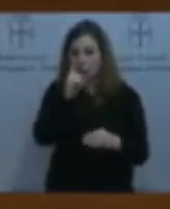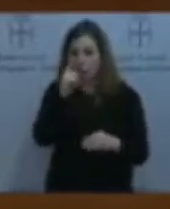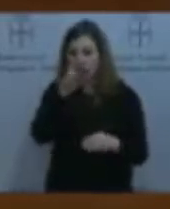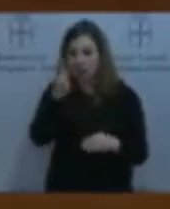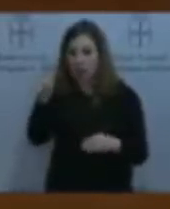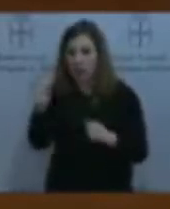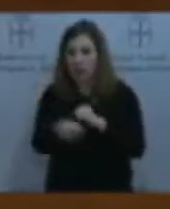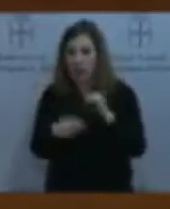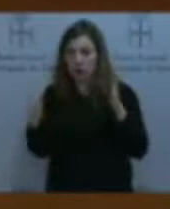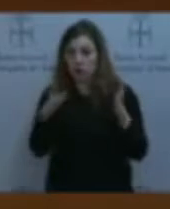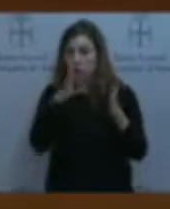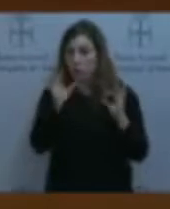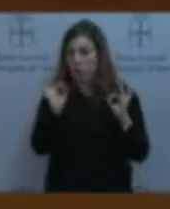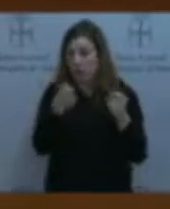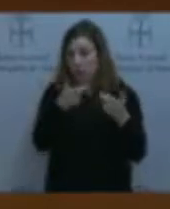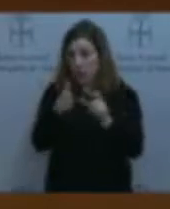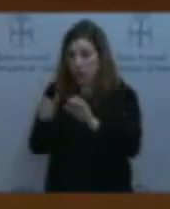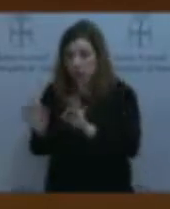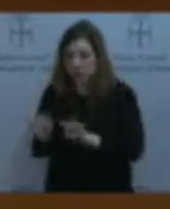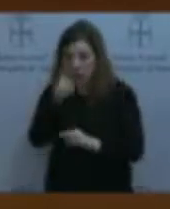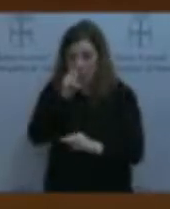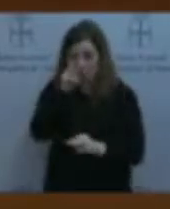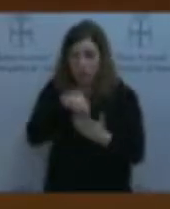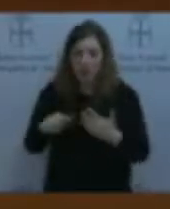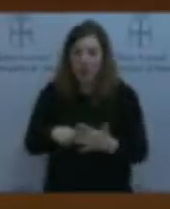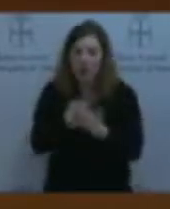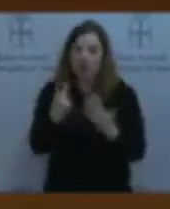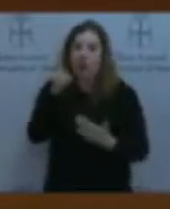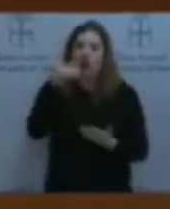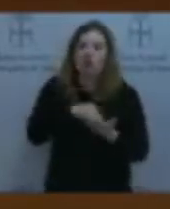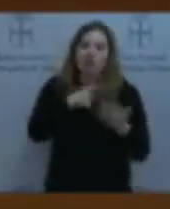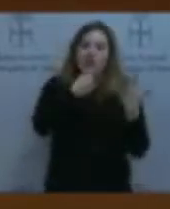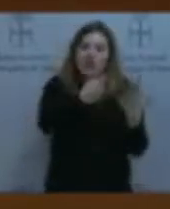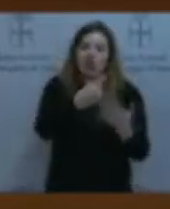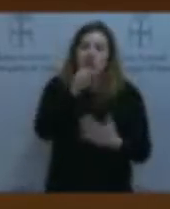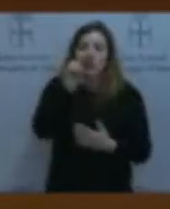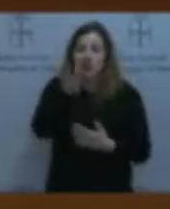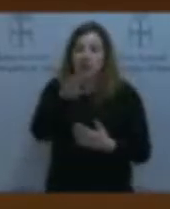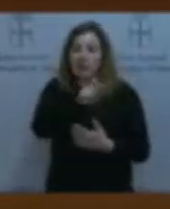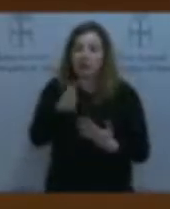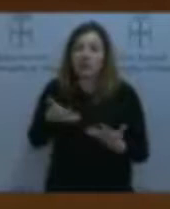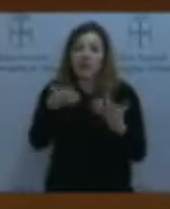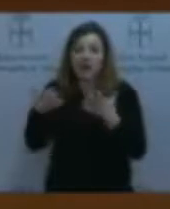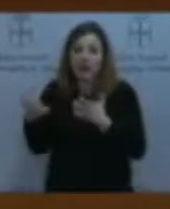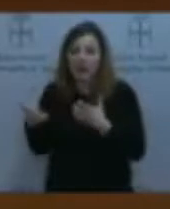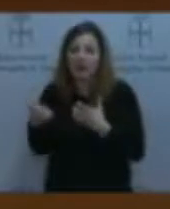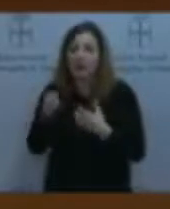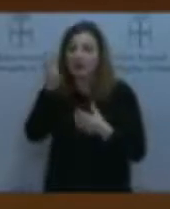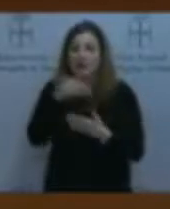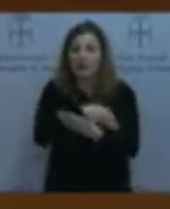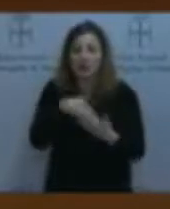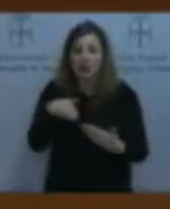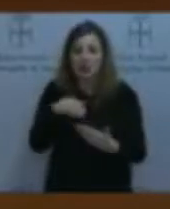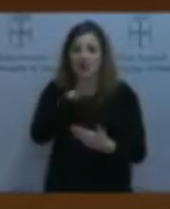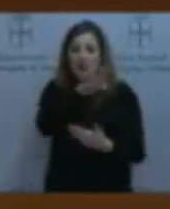año 2016, 2.613 beneficiarios recibieron 3.500.000 euros, lo que da un importe